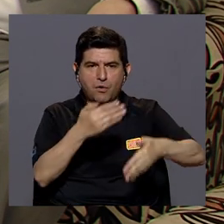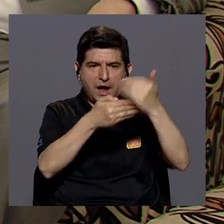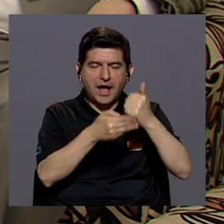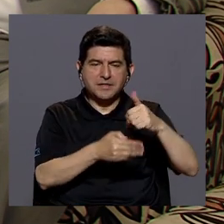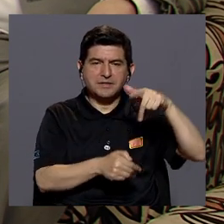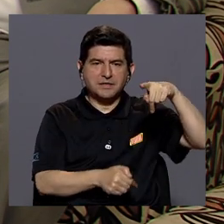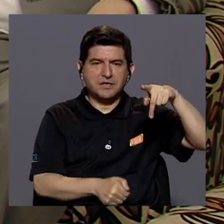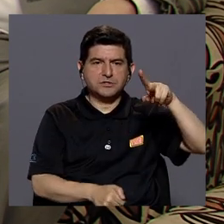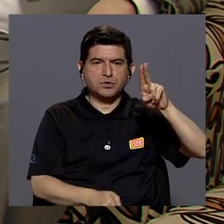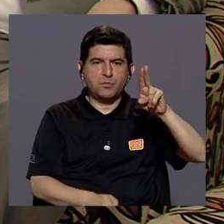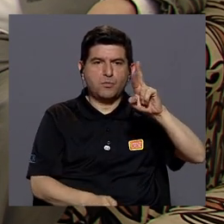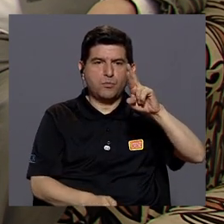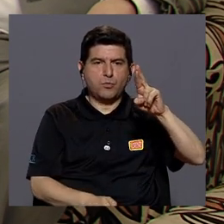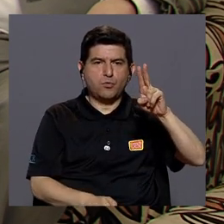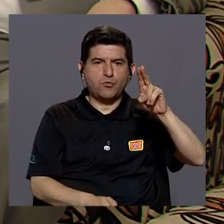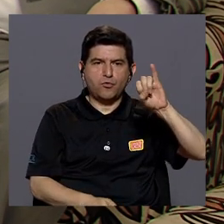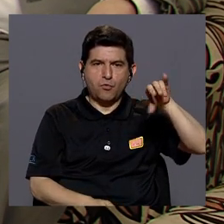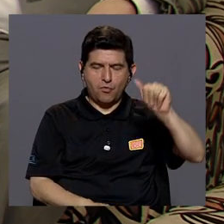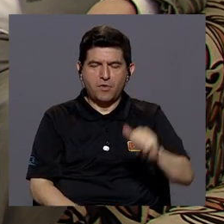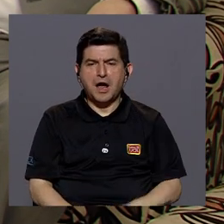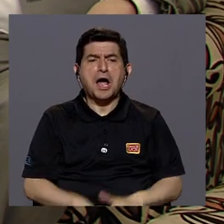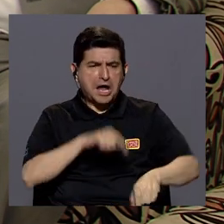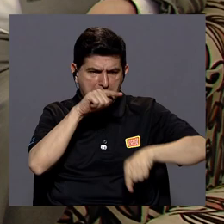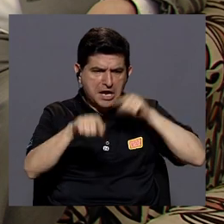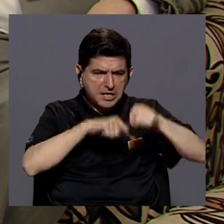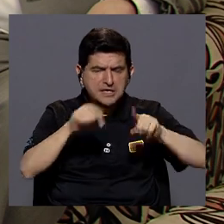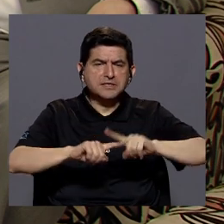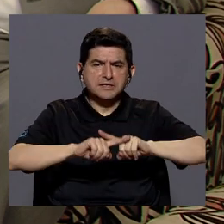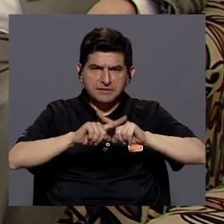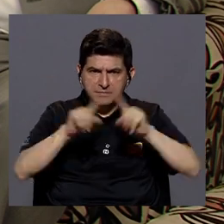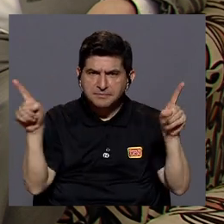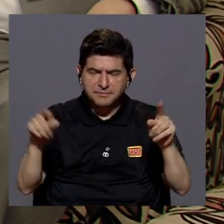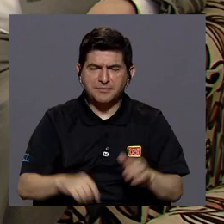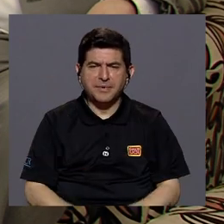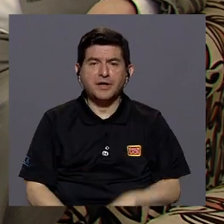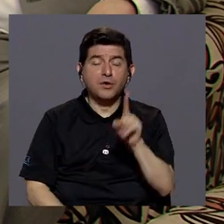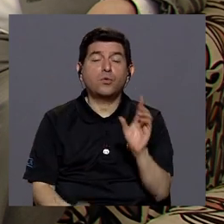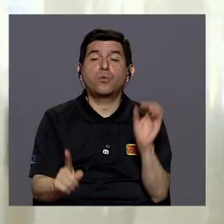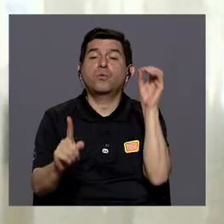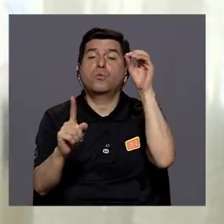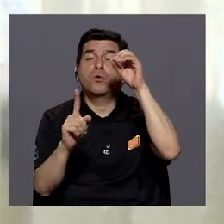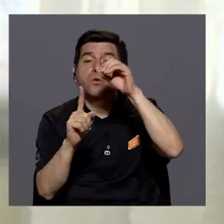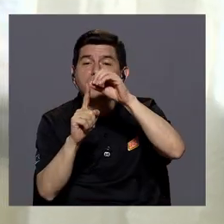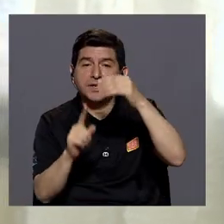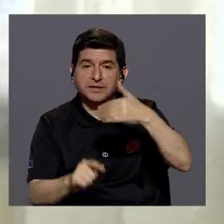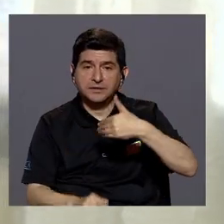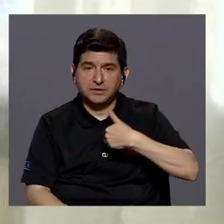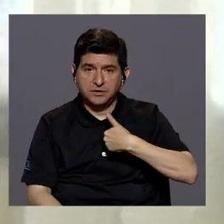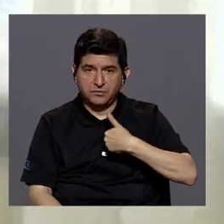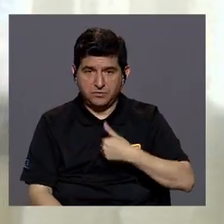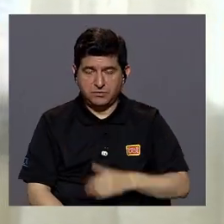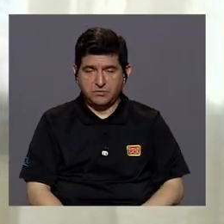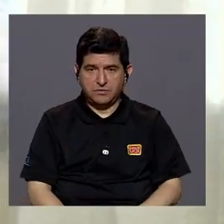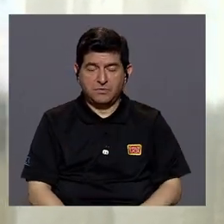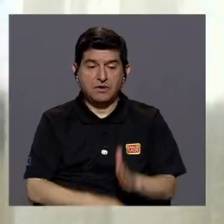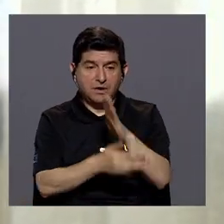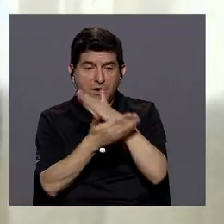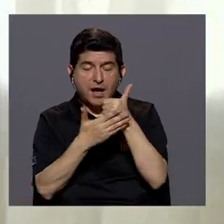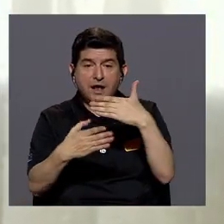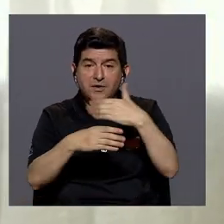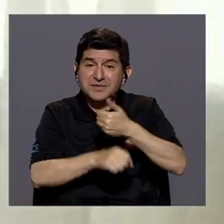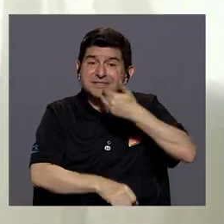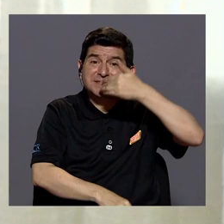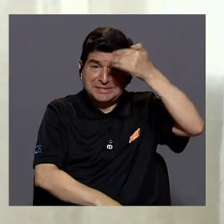siempre dentro de crítica y todo, pero la crítica con un objeto. Que algo que se está haciendo